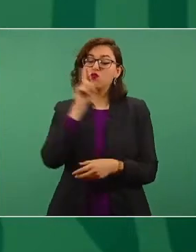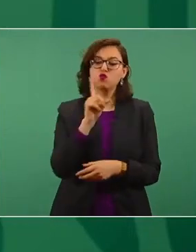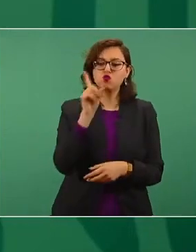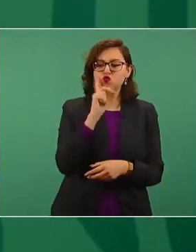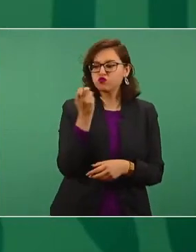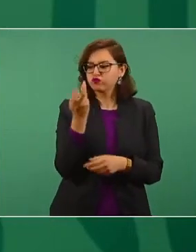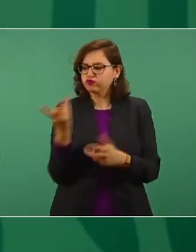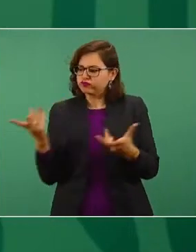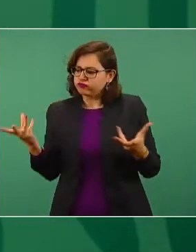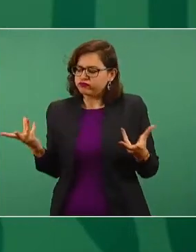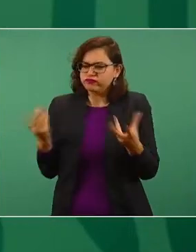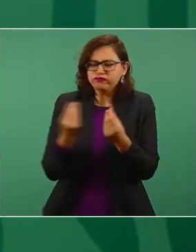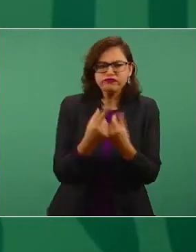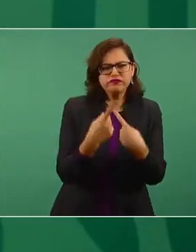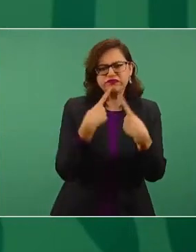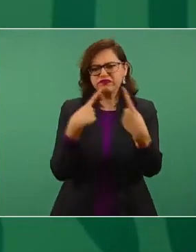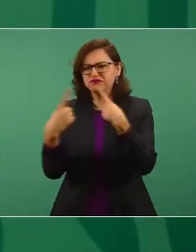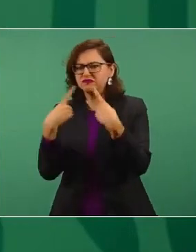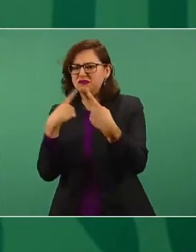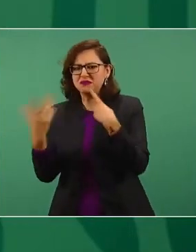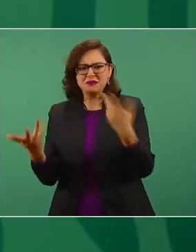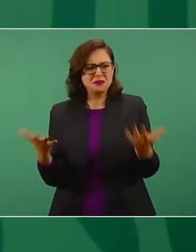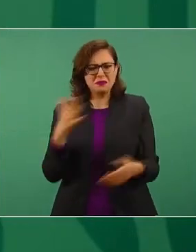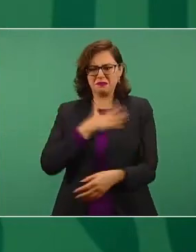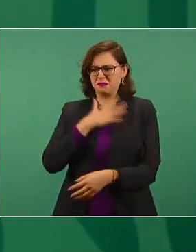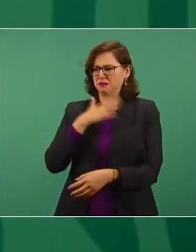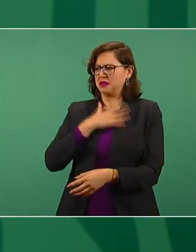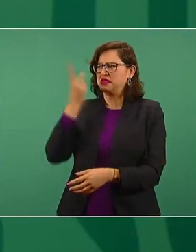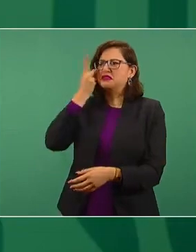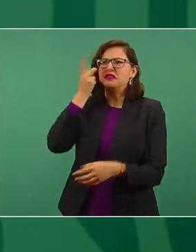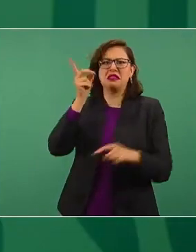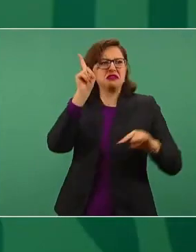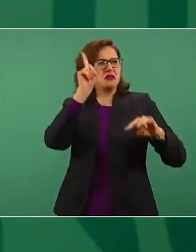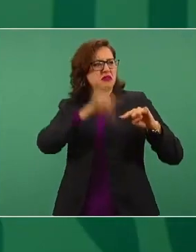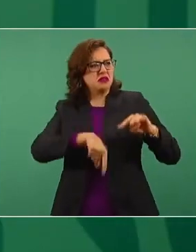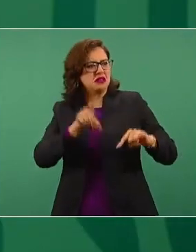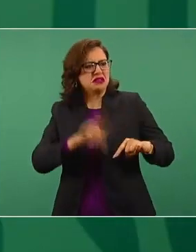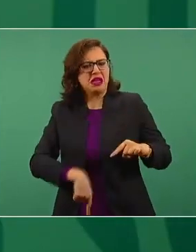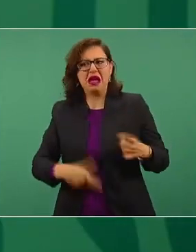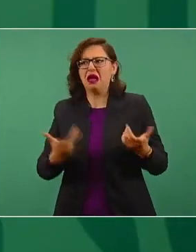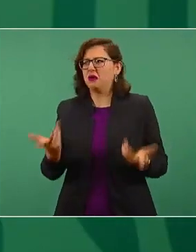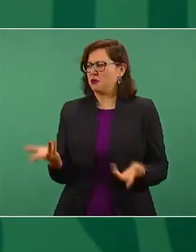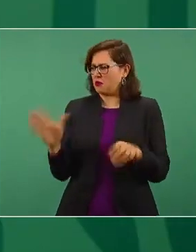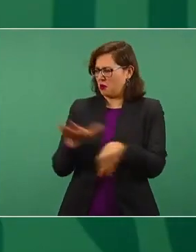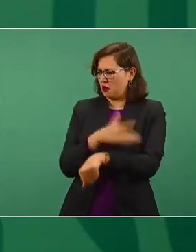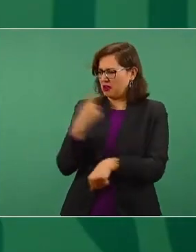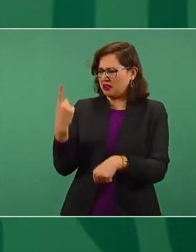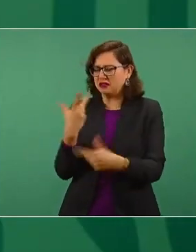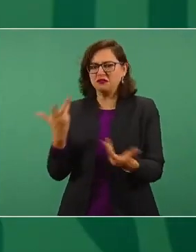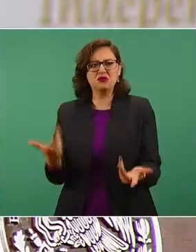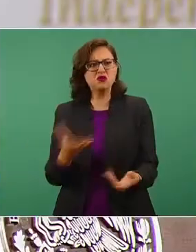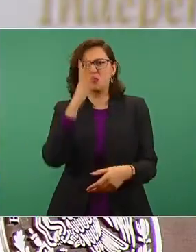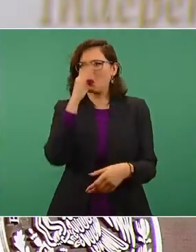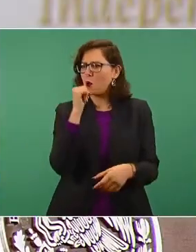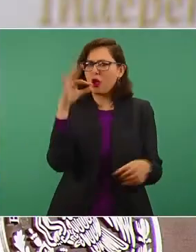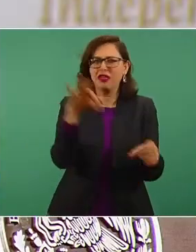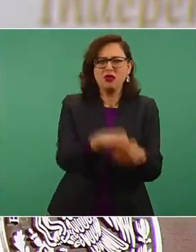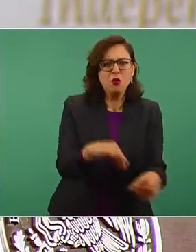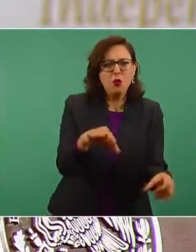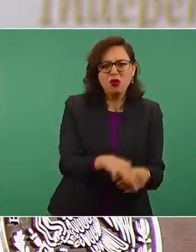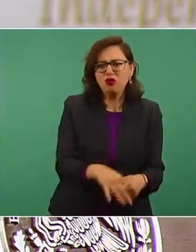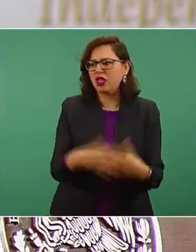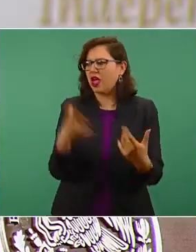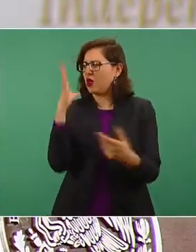despojo injustificado de sus derechos civiles y políticos. El voto, la